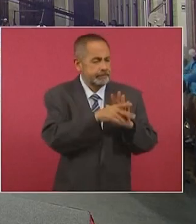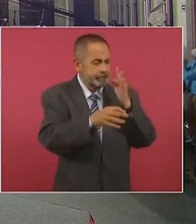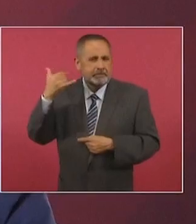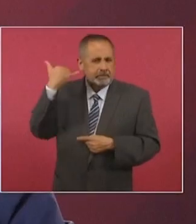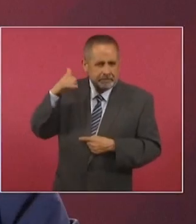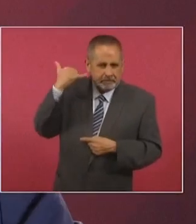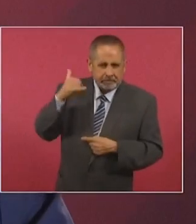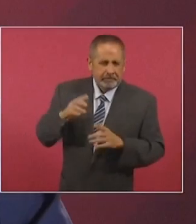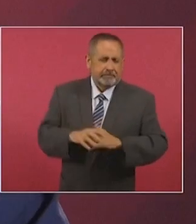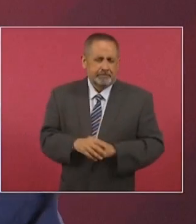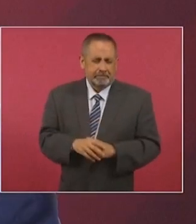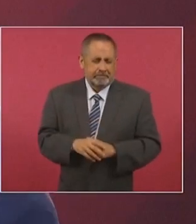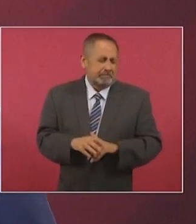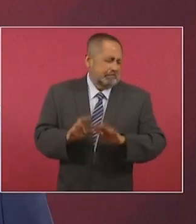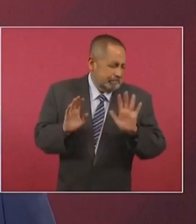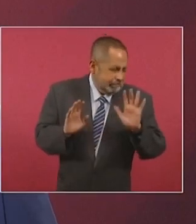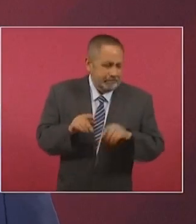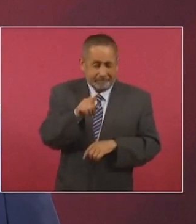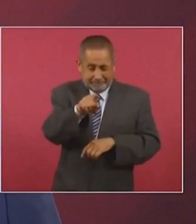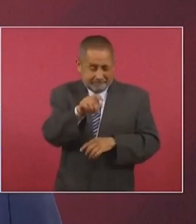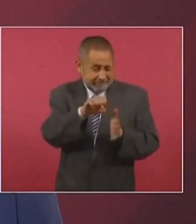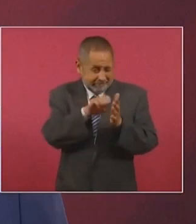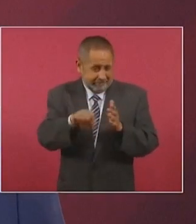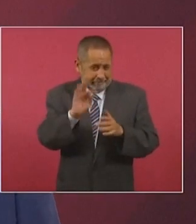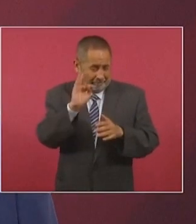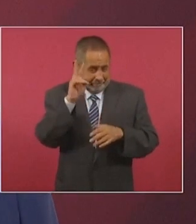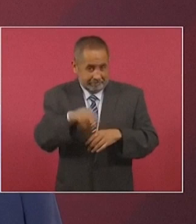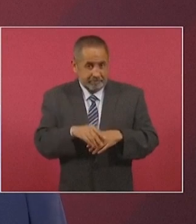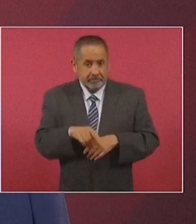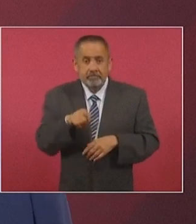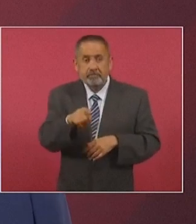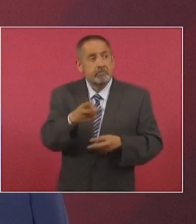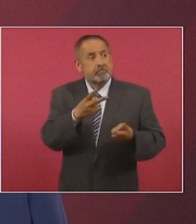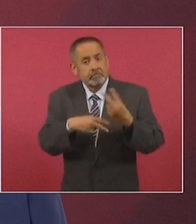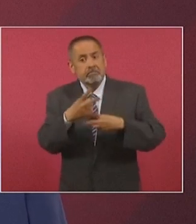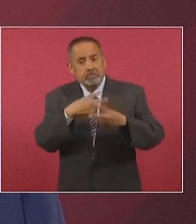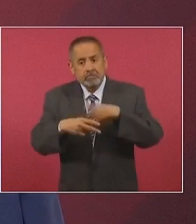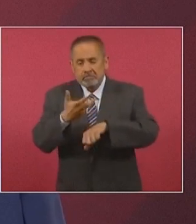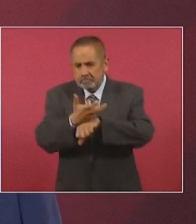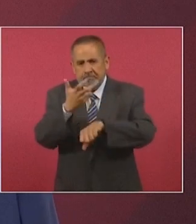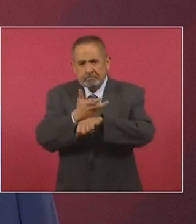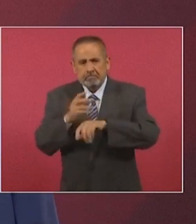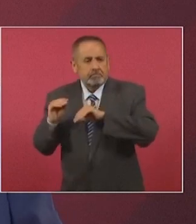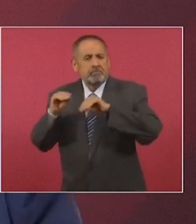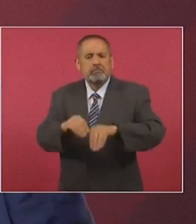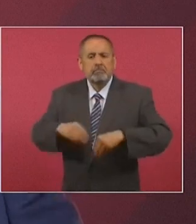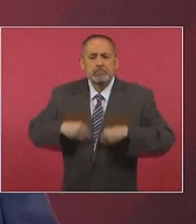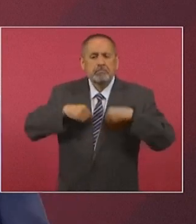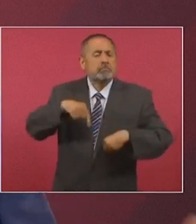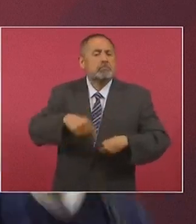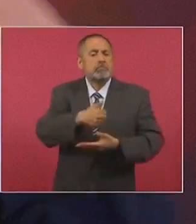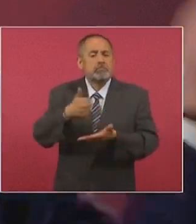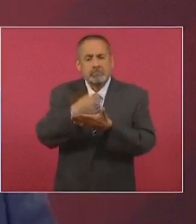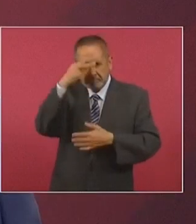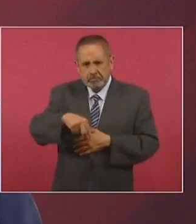Si fuese así, no estarían llegando tanto estadounidenses a vivir a la Ciudad de México